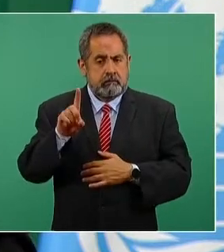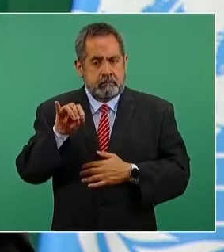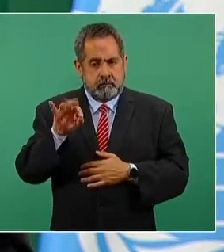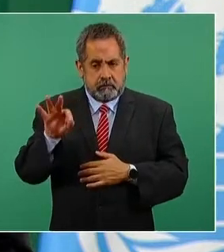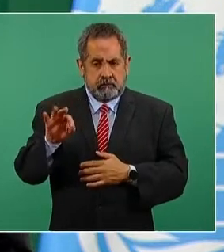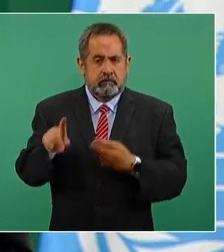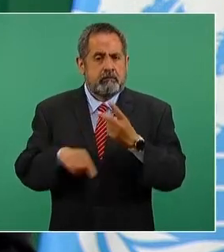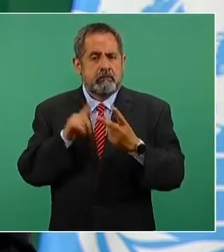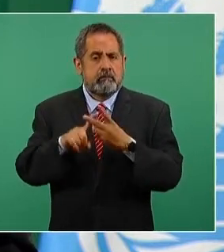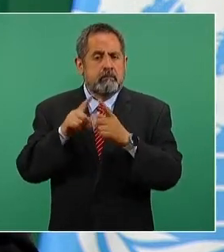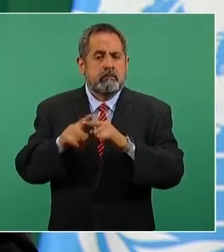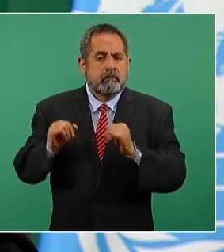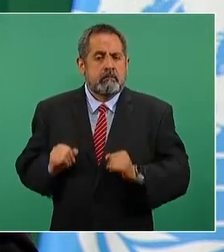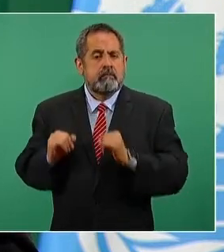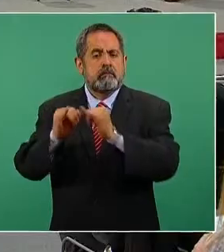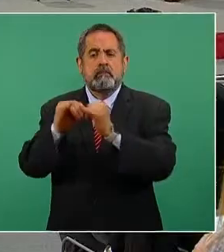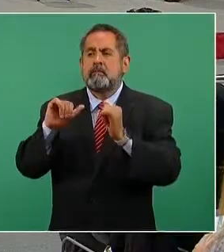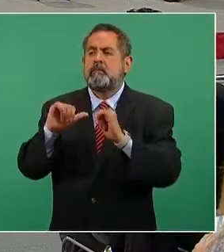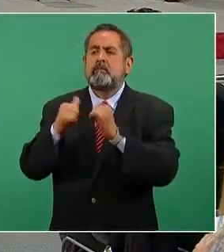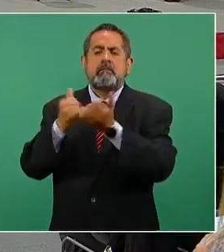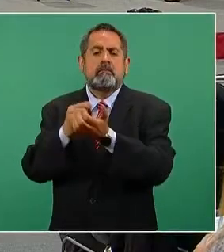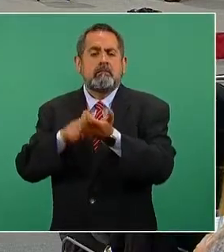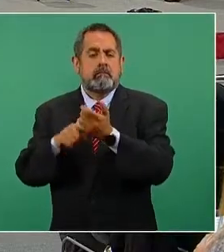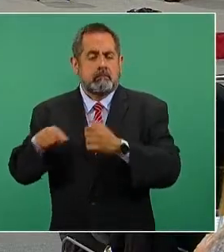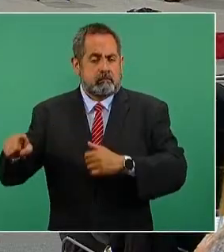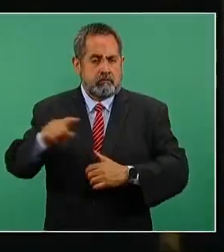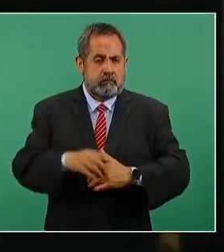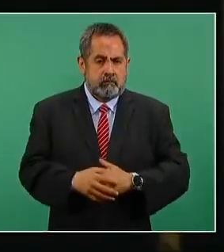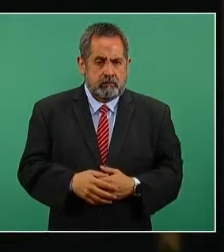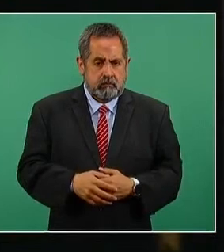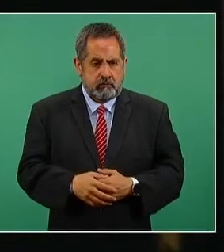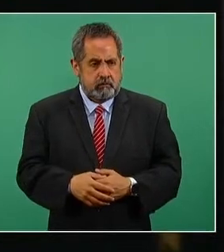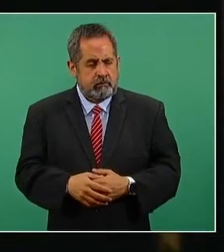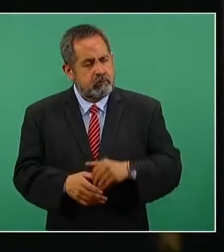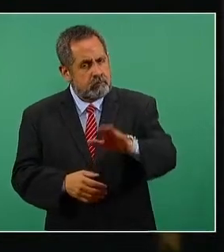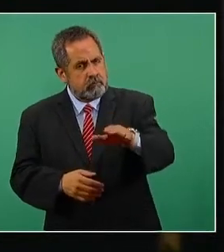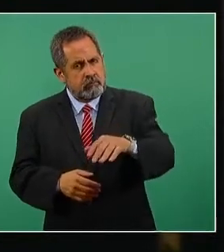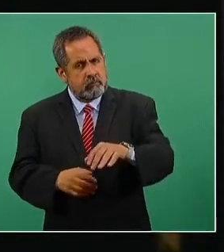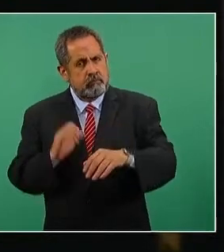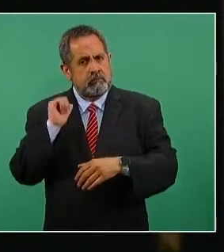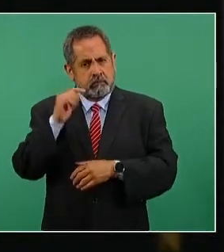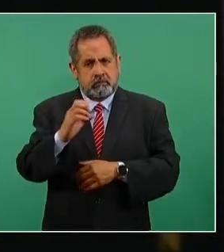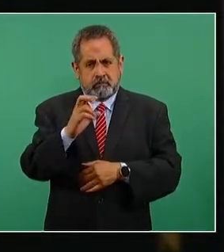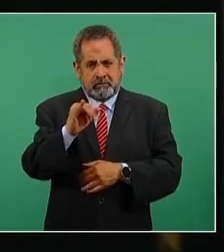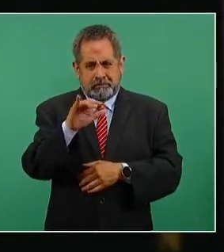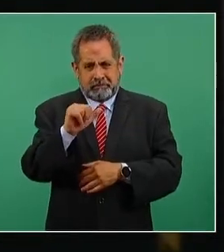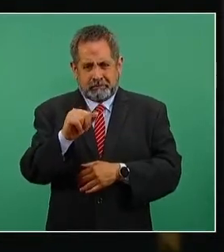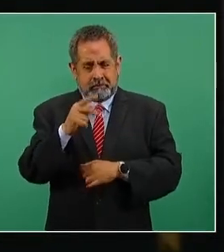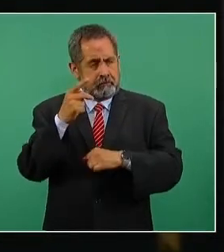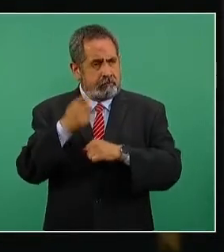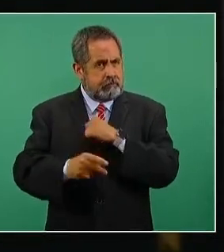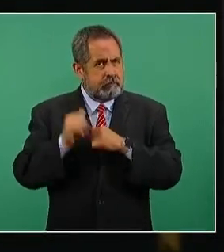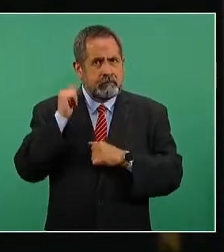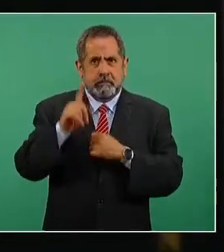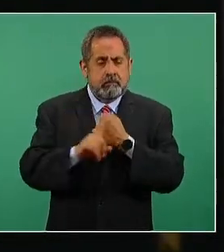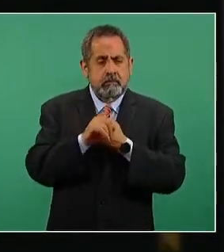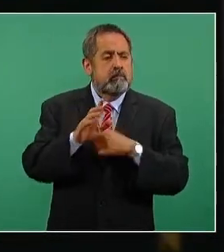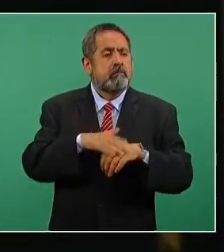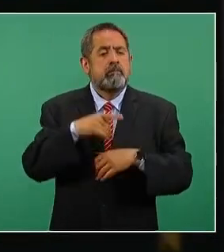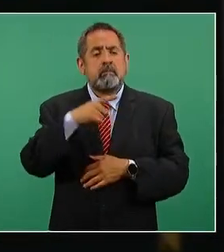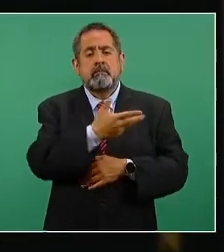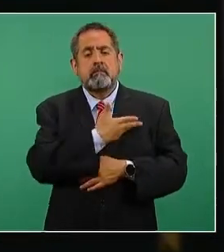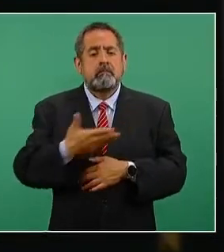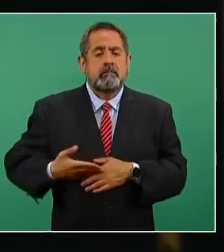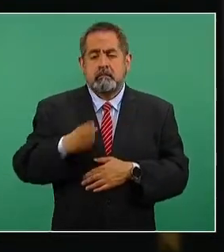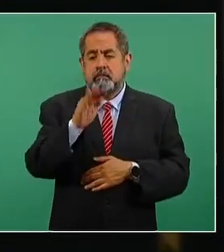y las instituciones de la sociedad civil. ¿Ve un riesgo de una crisis mayor debido a este mensaje del presidente Biden de que iba